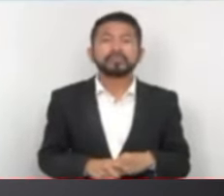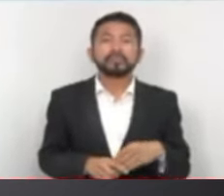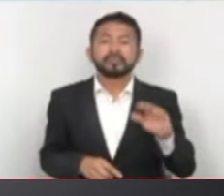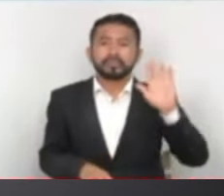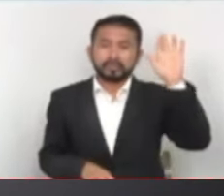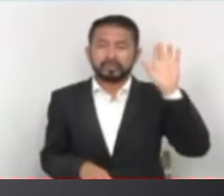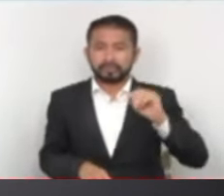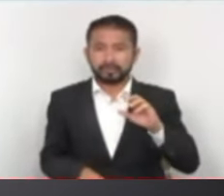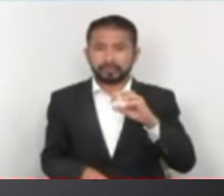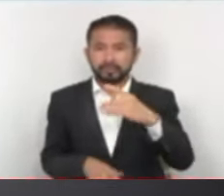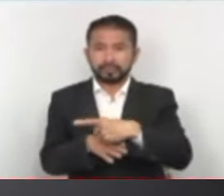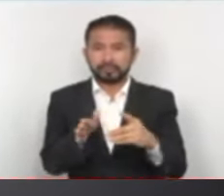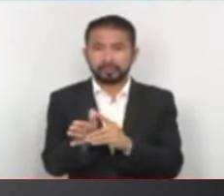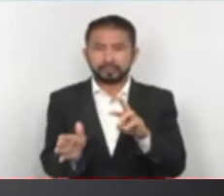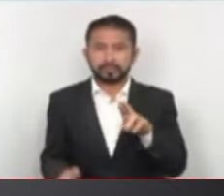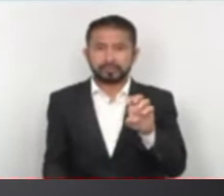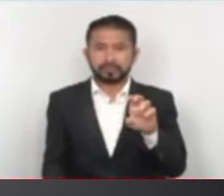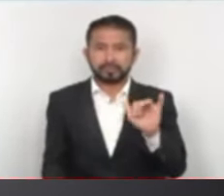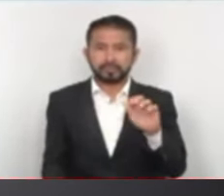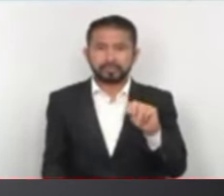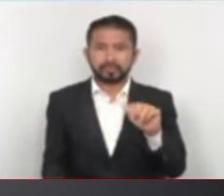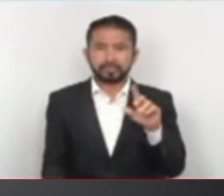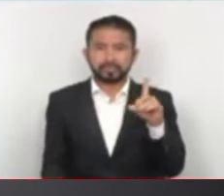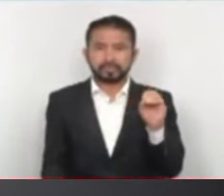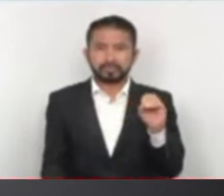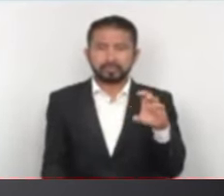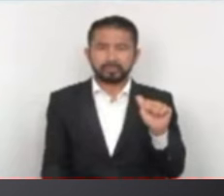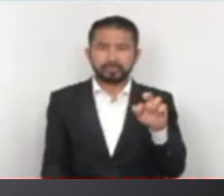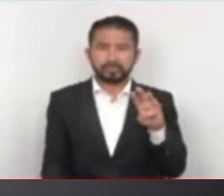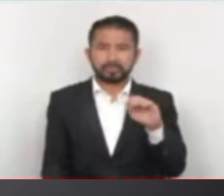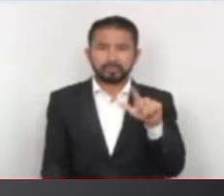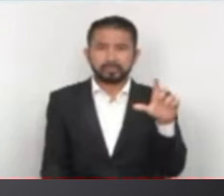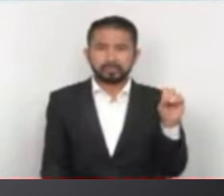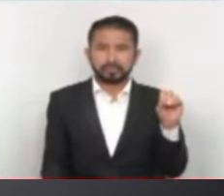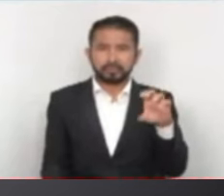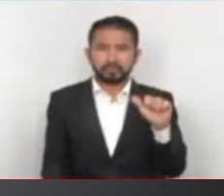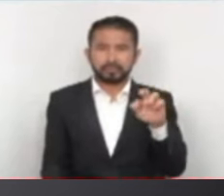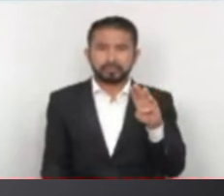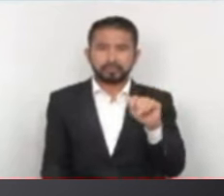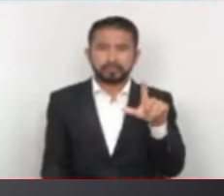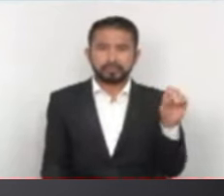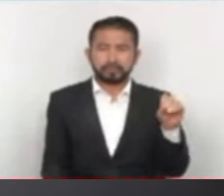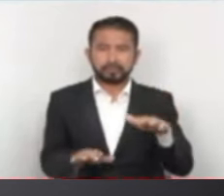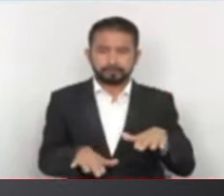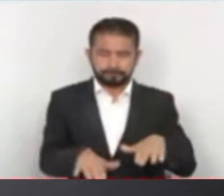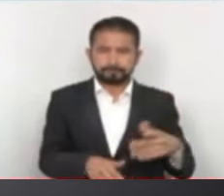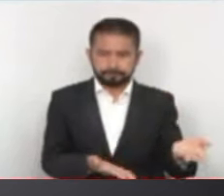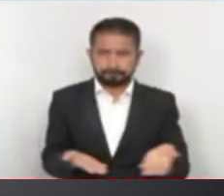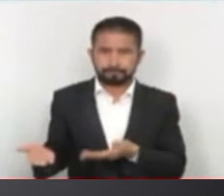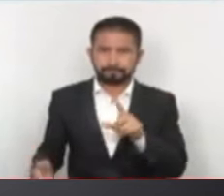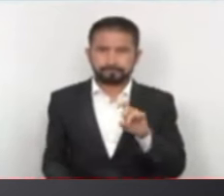Diputado Reinaldo Carballo Carballo. Gracias, presidente. Bienvenida, licenciada